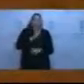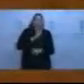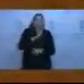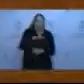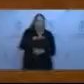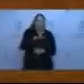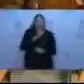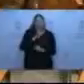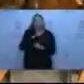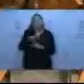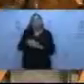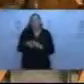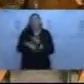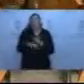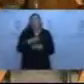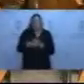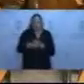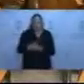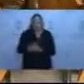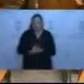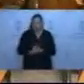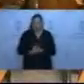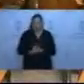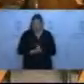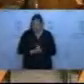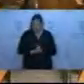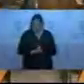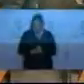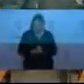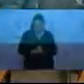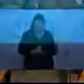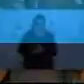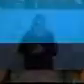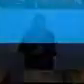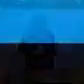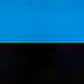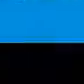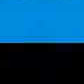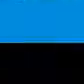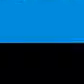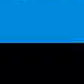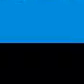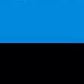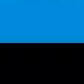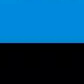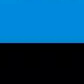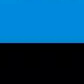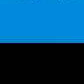recomendaciones. Nada más y muchas gracias. Gracias, señor Cuervas Mons.